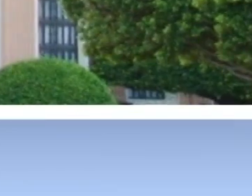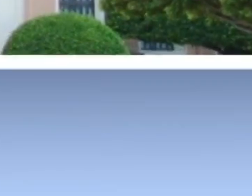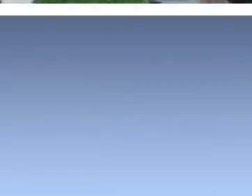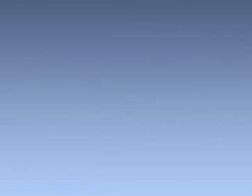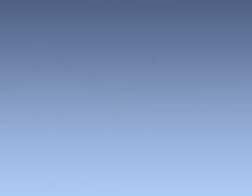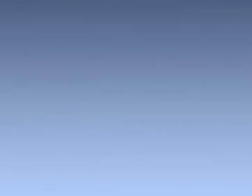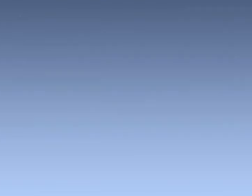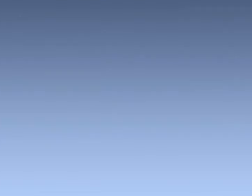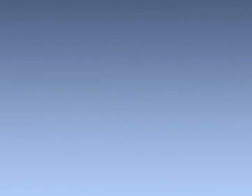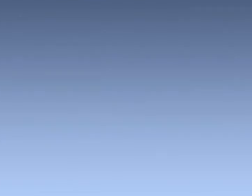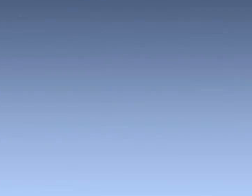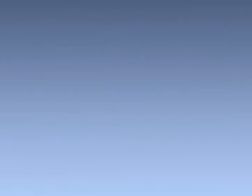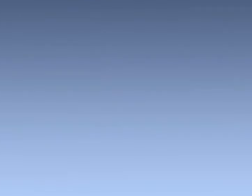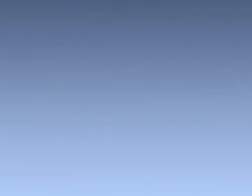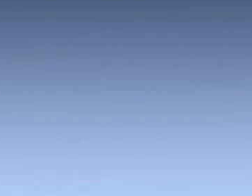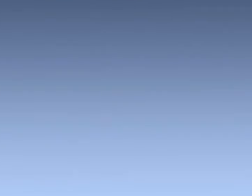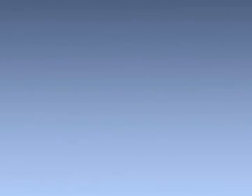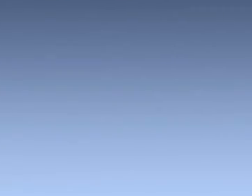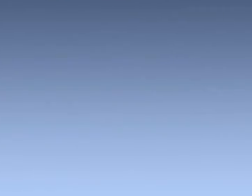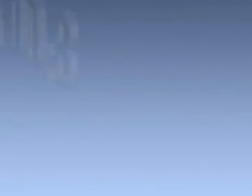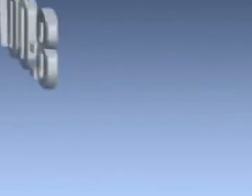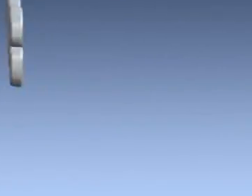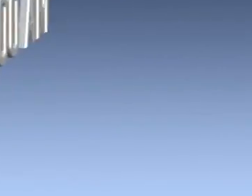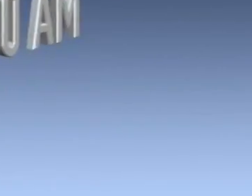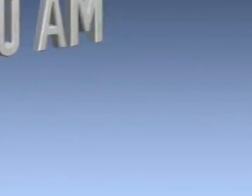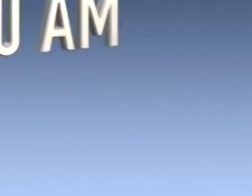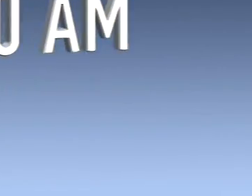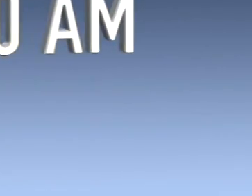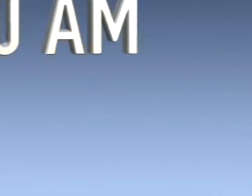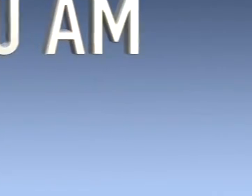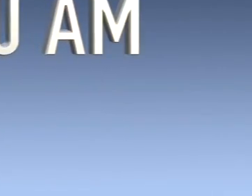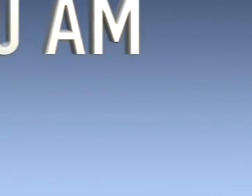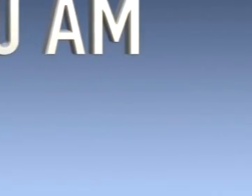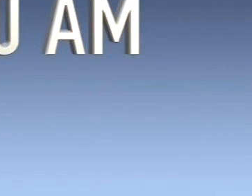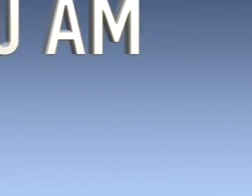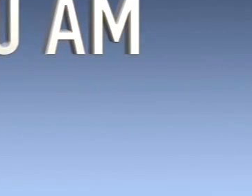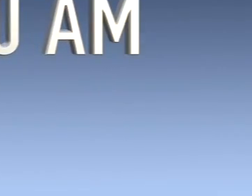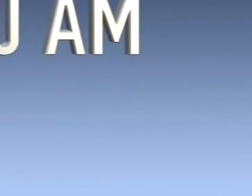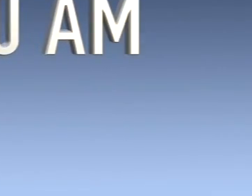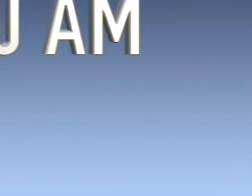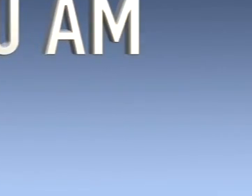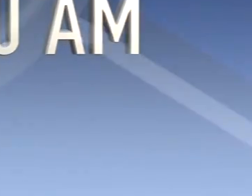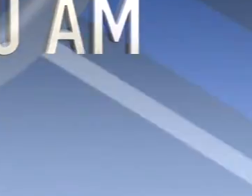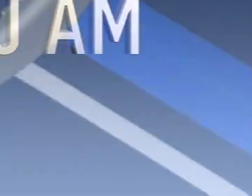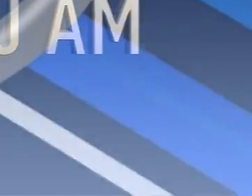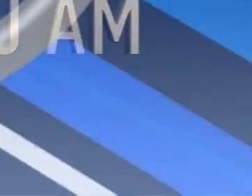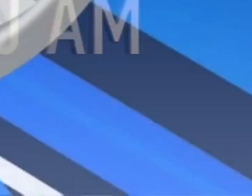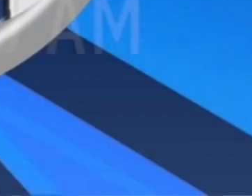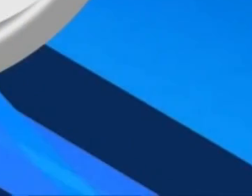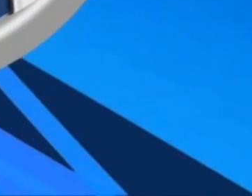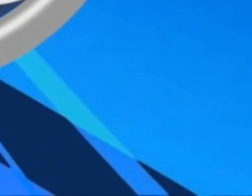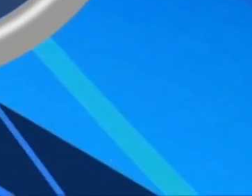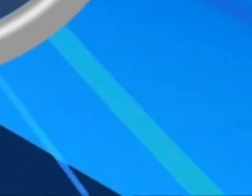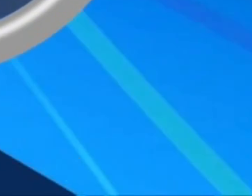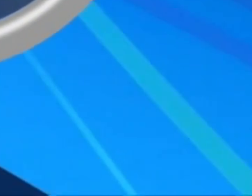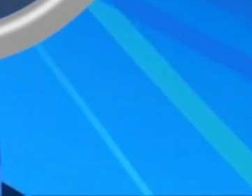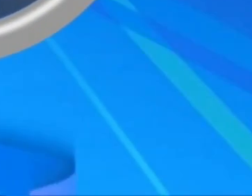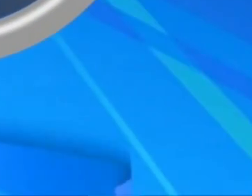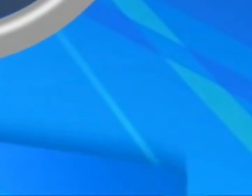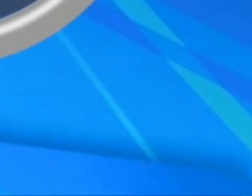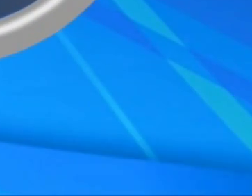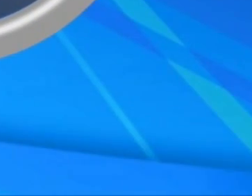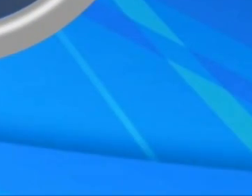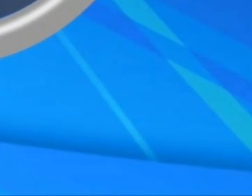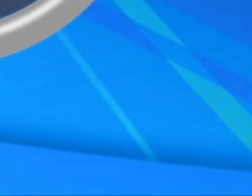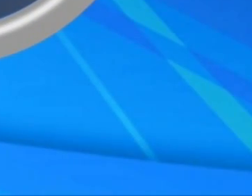Desde el Parlamento, martes y jueves a las 8 de la mañana por Asamblea TV,